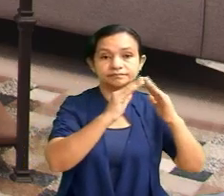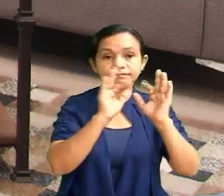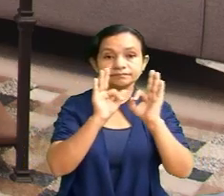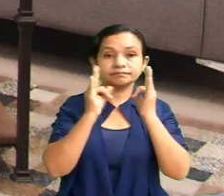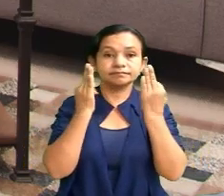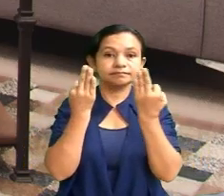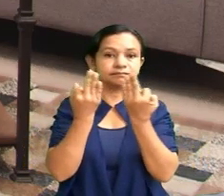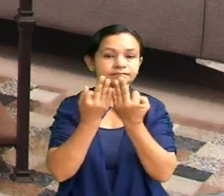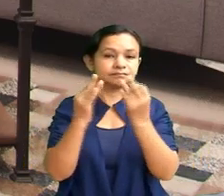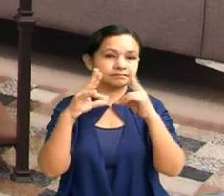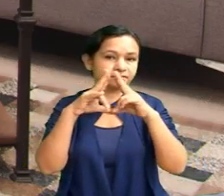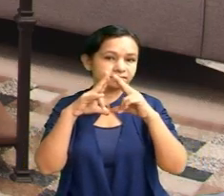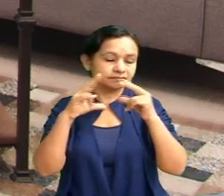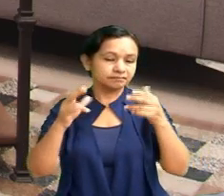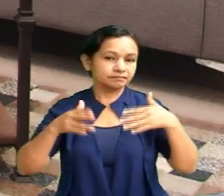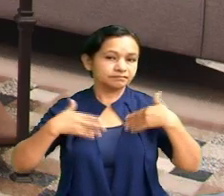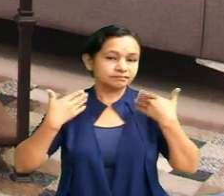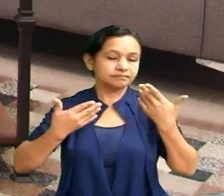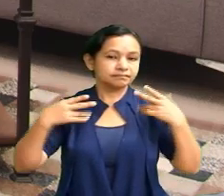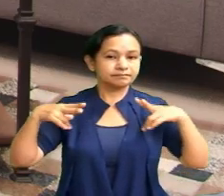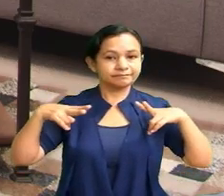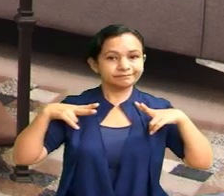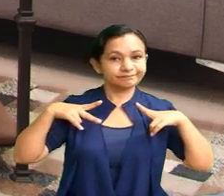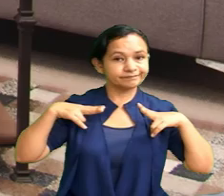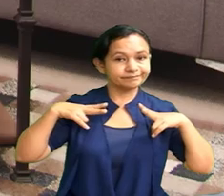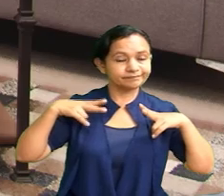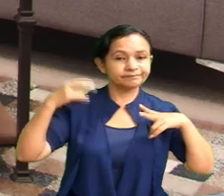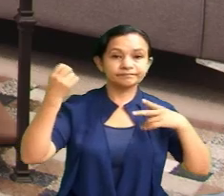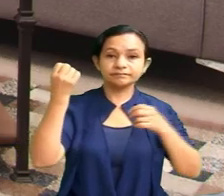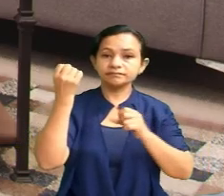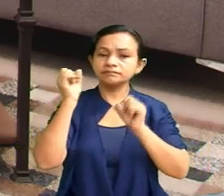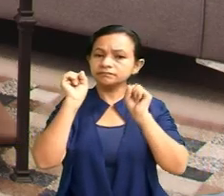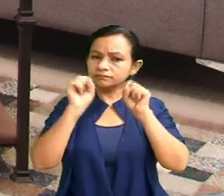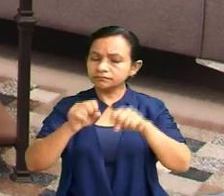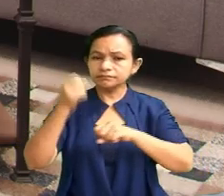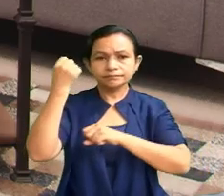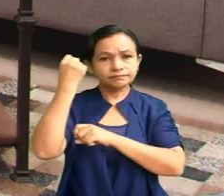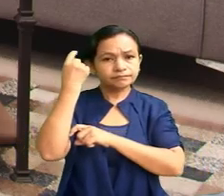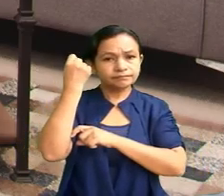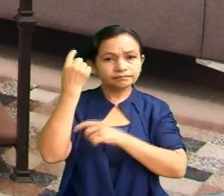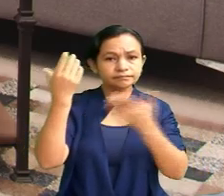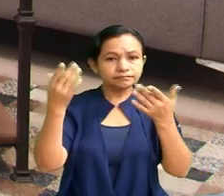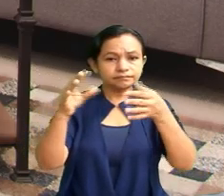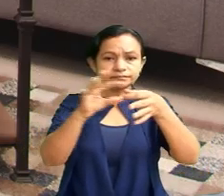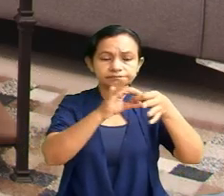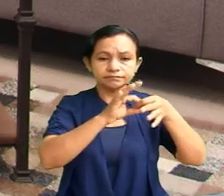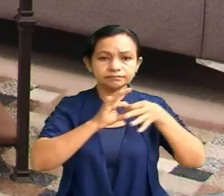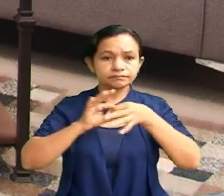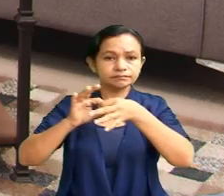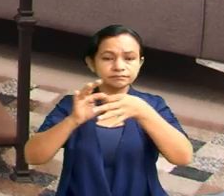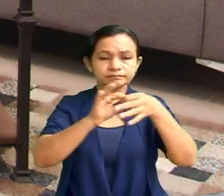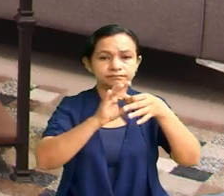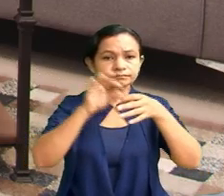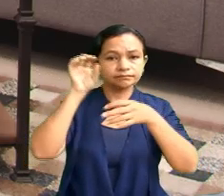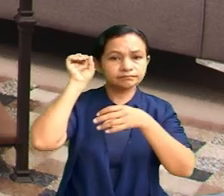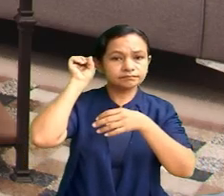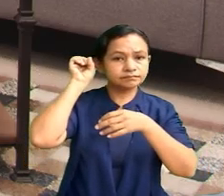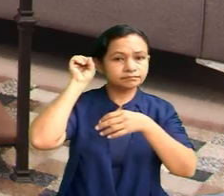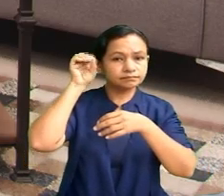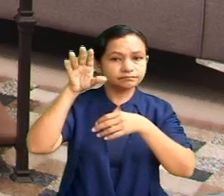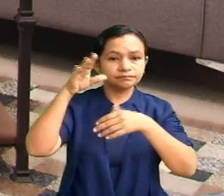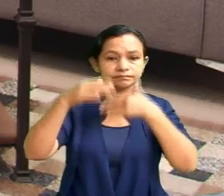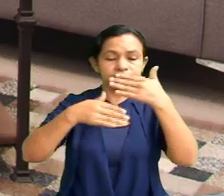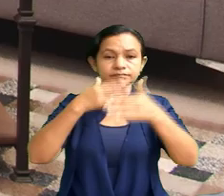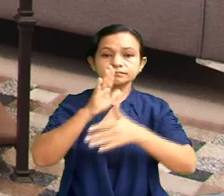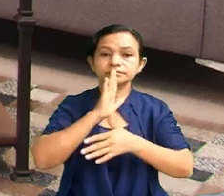y en el disfrute de los veranos entender también lo que implica la alianza en principio con el intur pero también ese proceso de